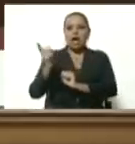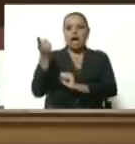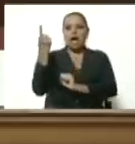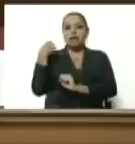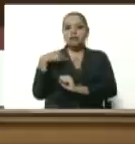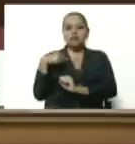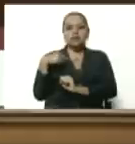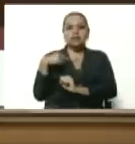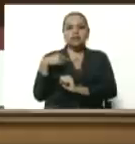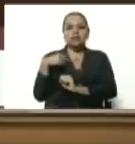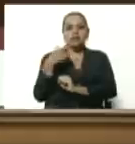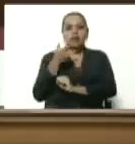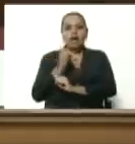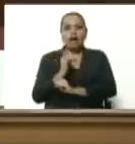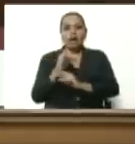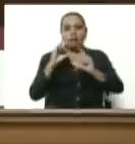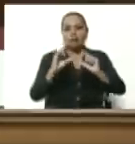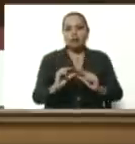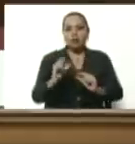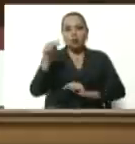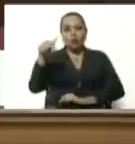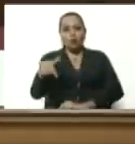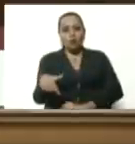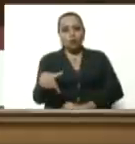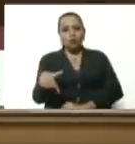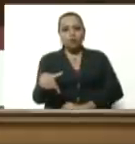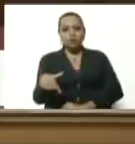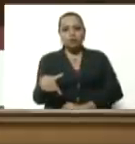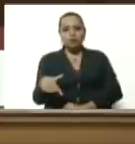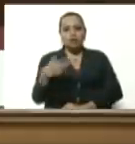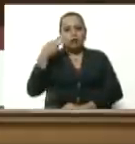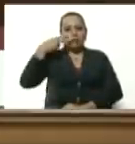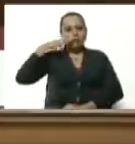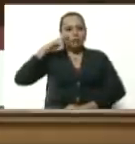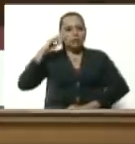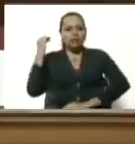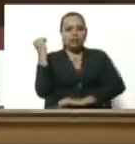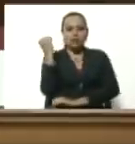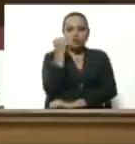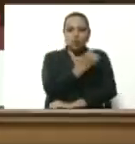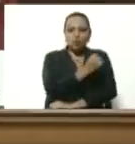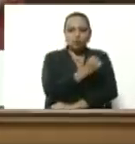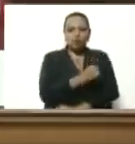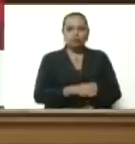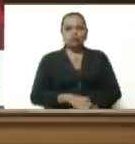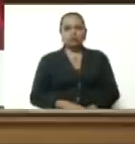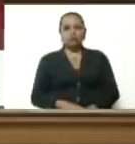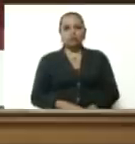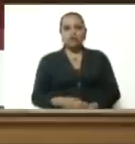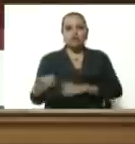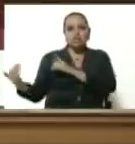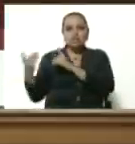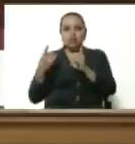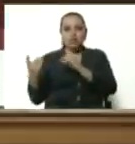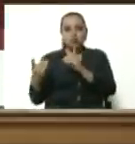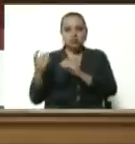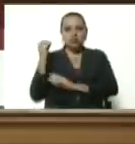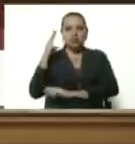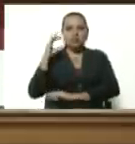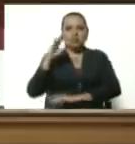mengua. Hoy es una traición. Se discute en el Congreso